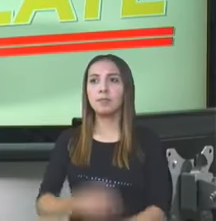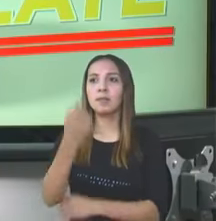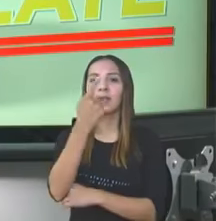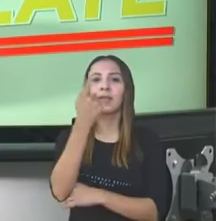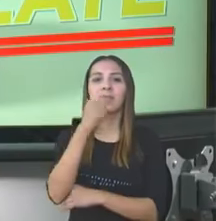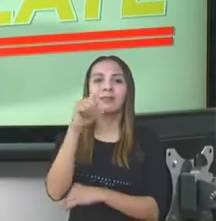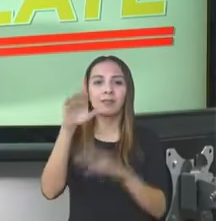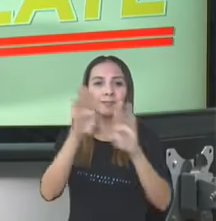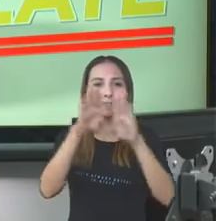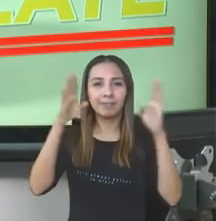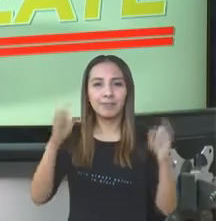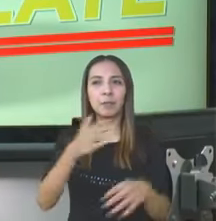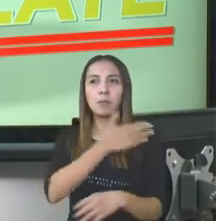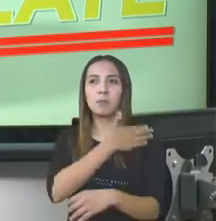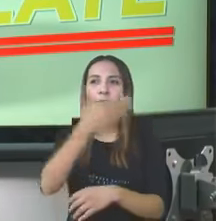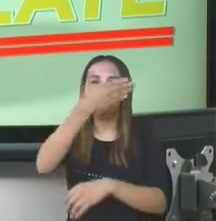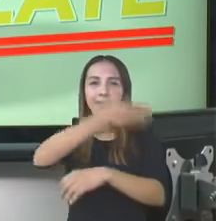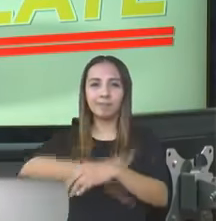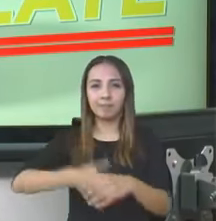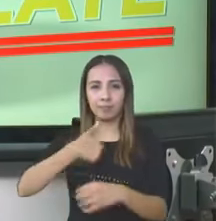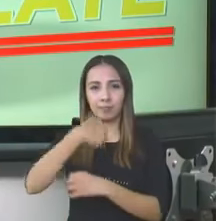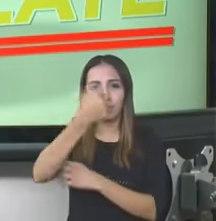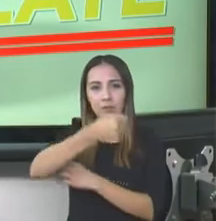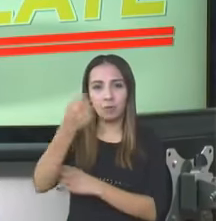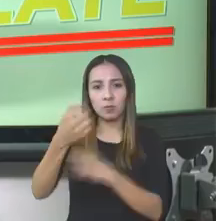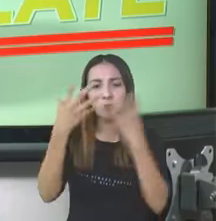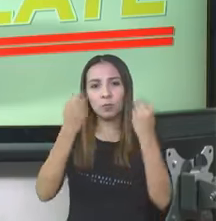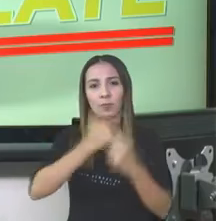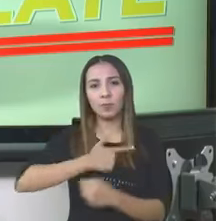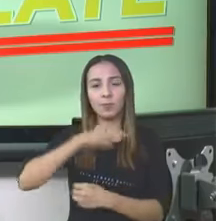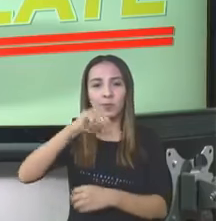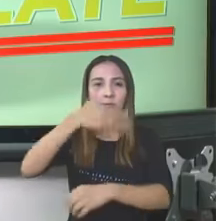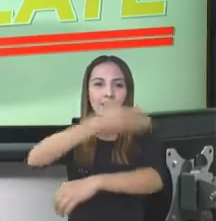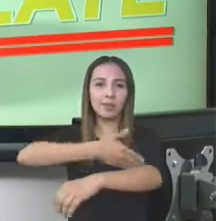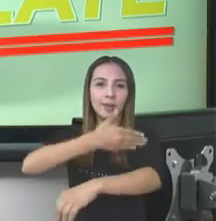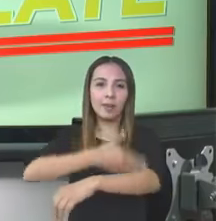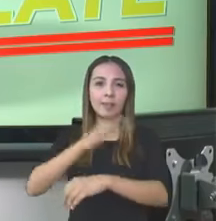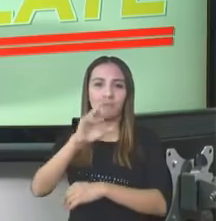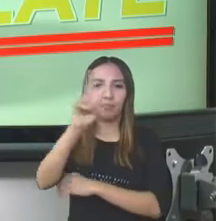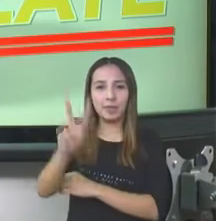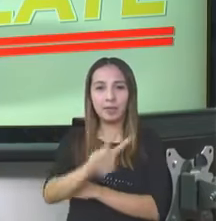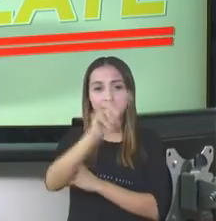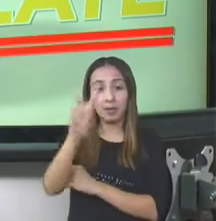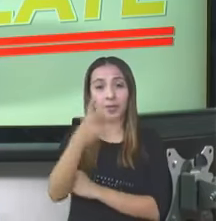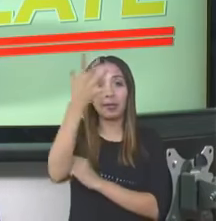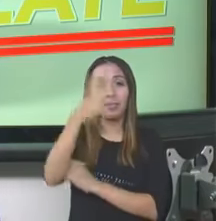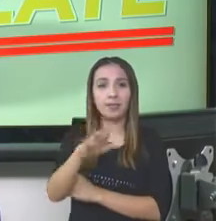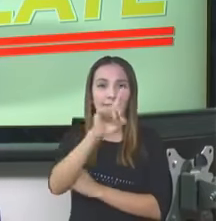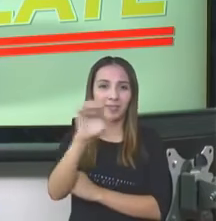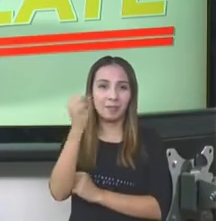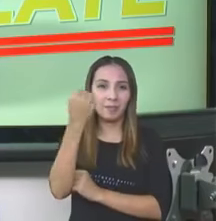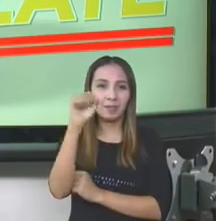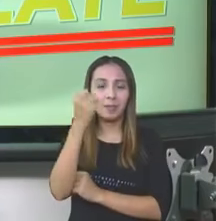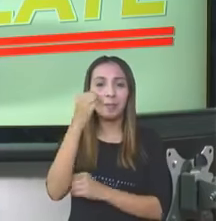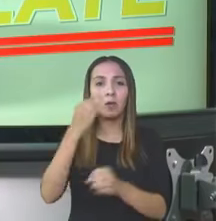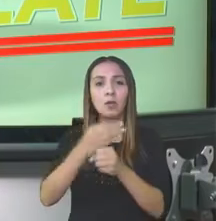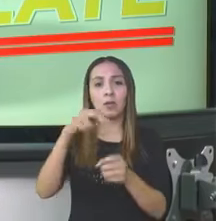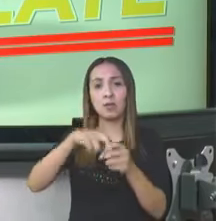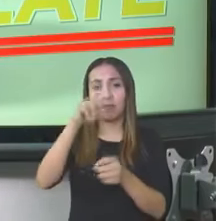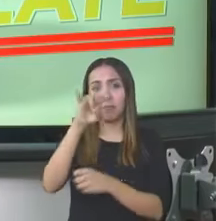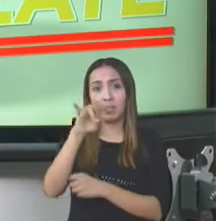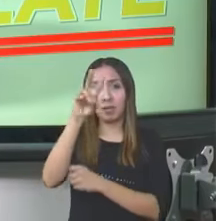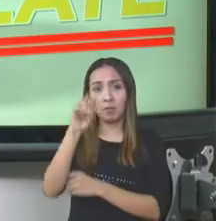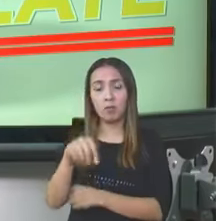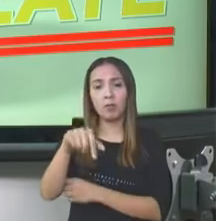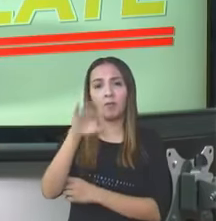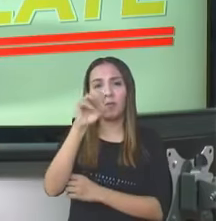¿Qué tal? ¿Cómo están? Muy buenas tardes. Les saludo con mucho gusto desde esta tarde de viernes 10 de septiembre. Estamos transmitiendo en vivo desde el